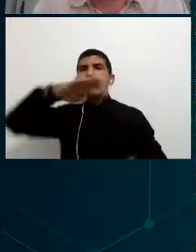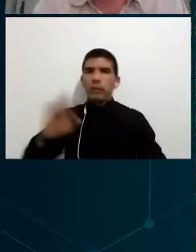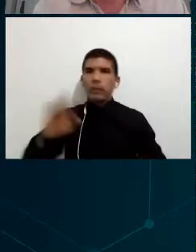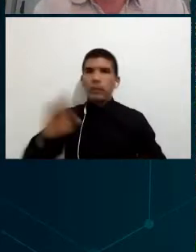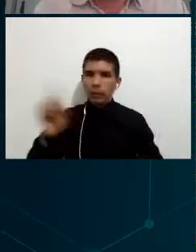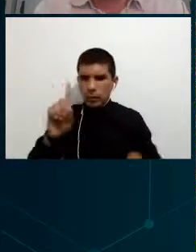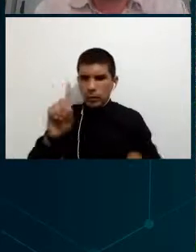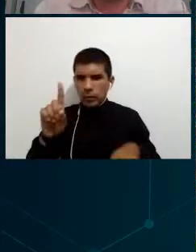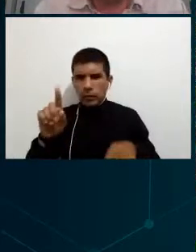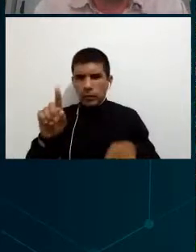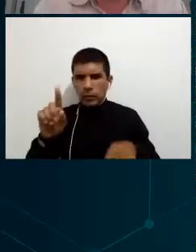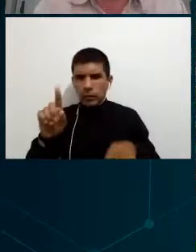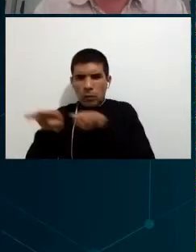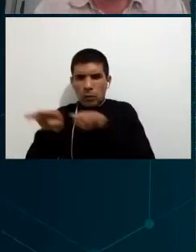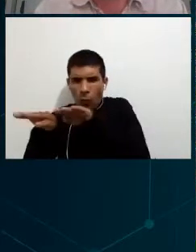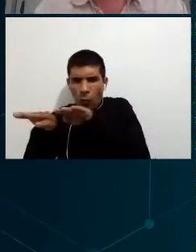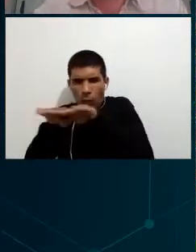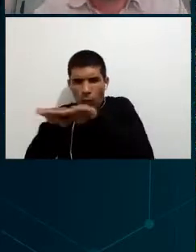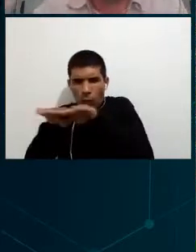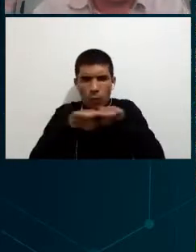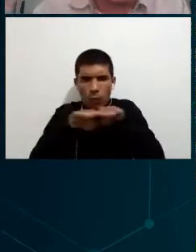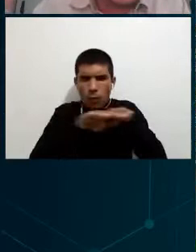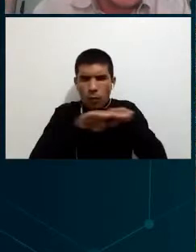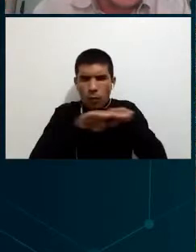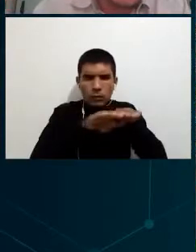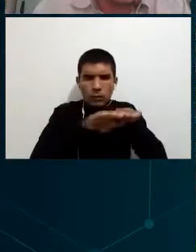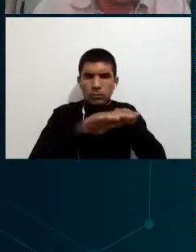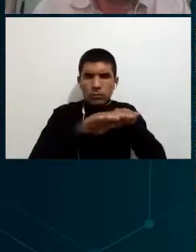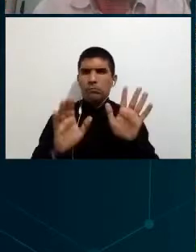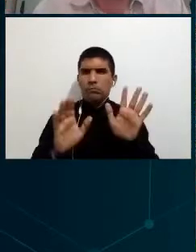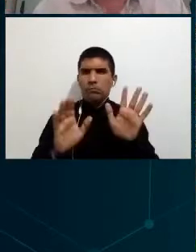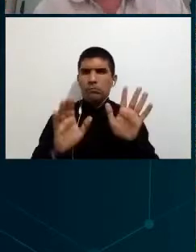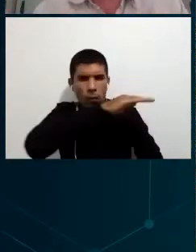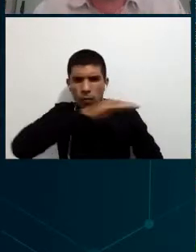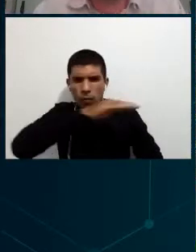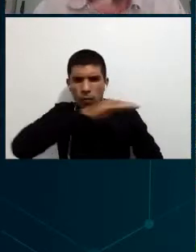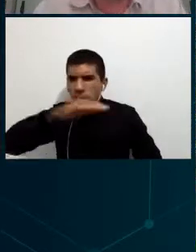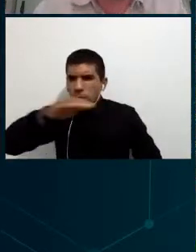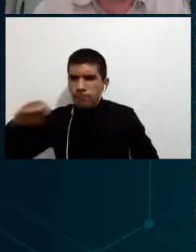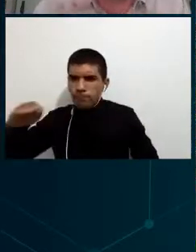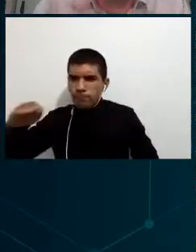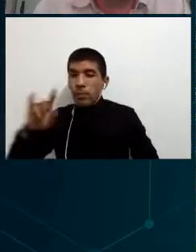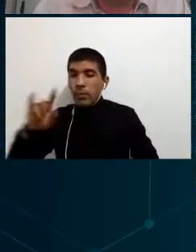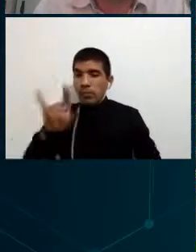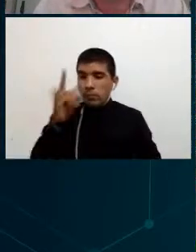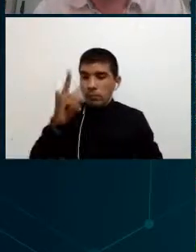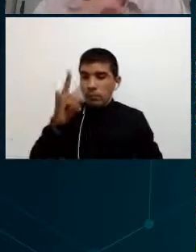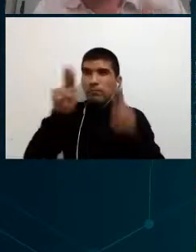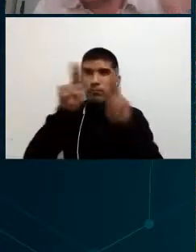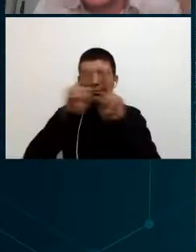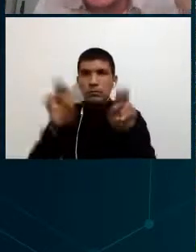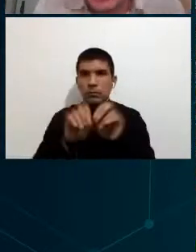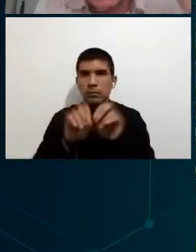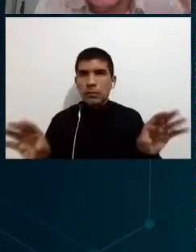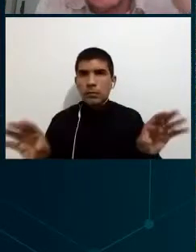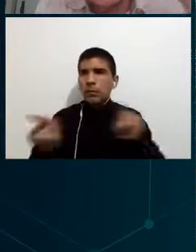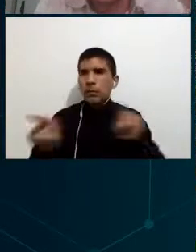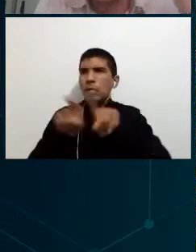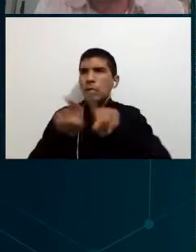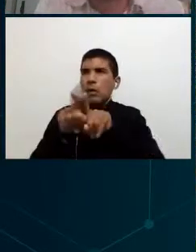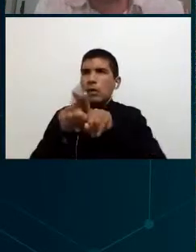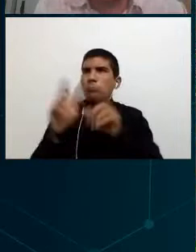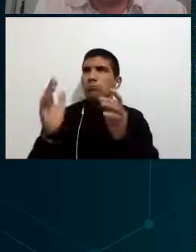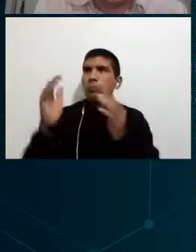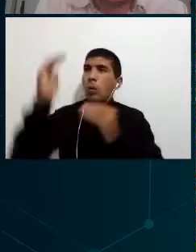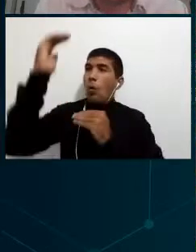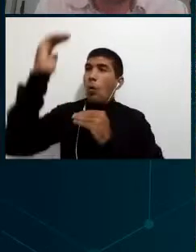bajo perturbaciones. ¿Qué tipo de perturbaciones? Que se caiga una red MPLS, que exista un reenrutamiento, que la conexión de